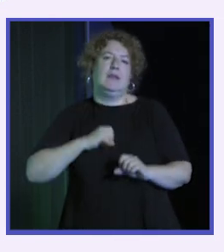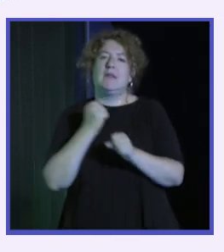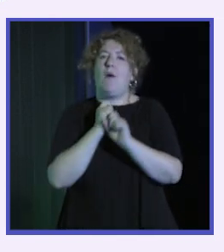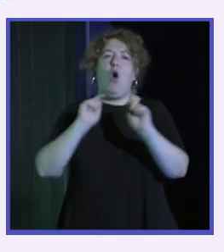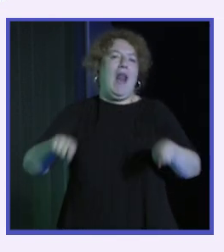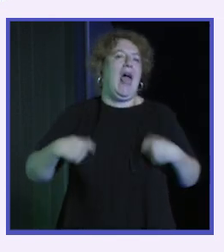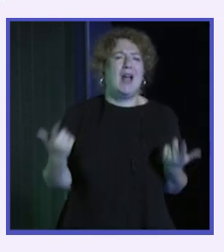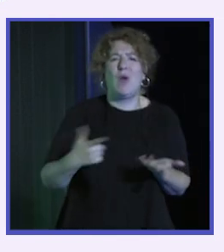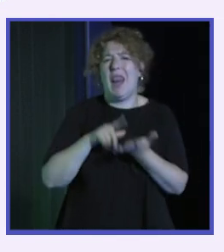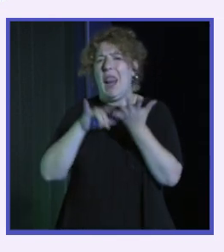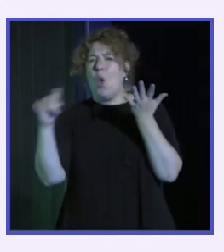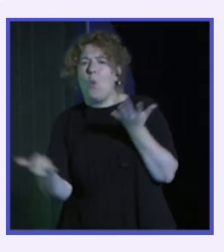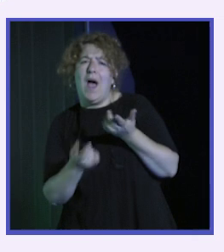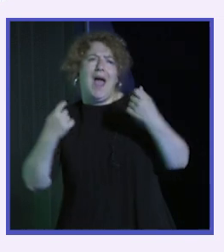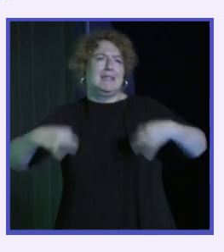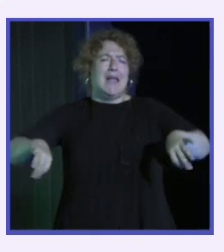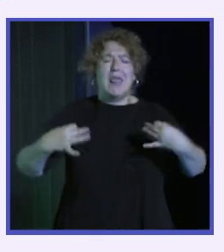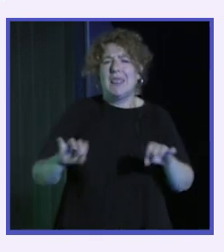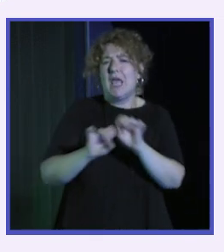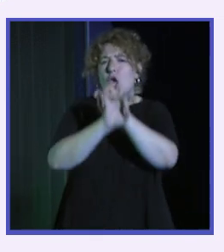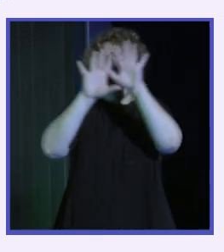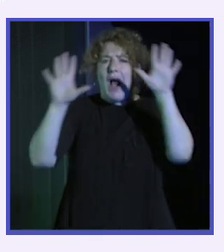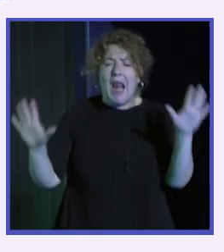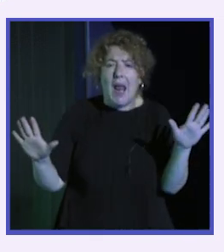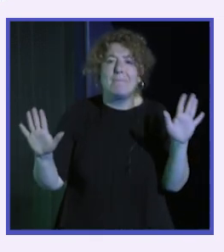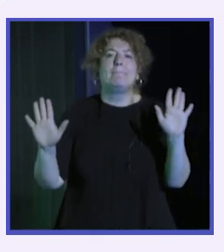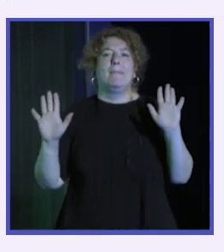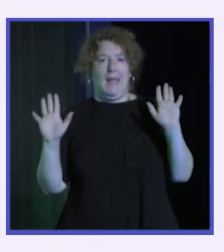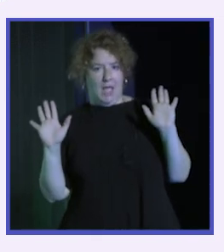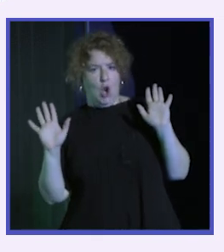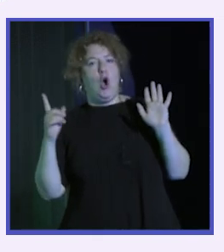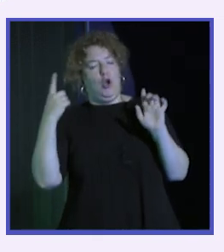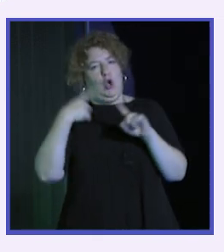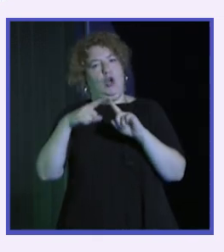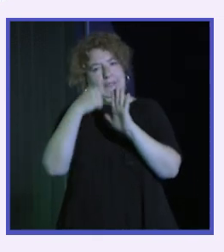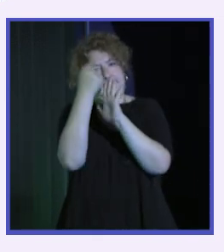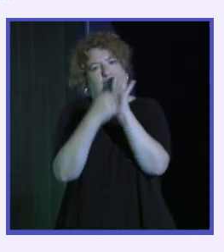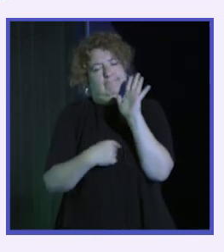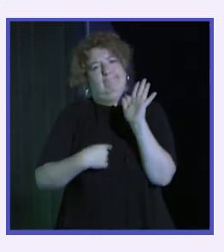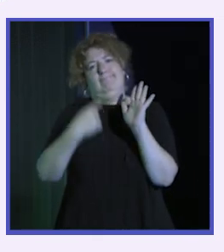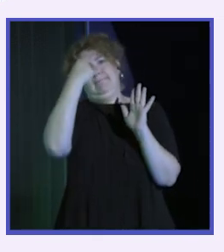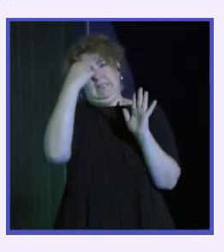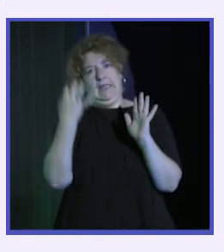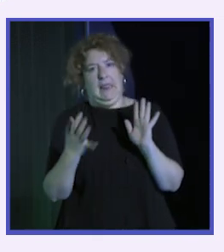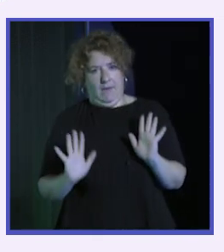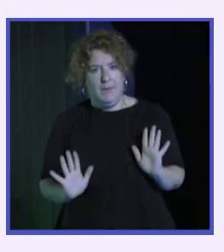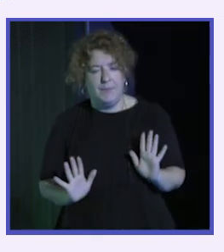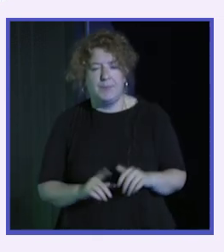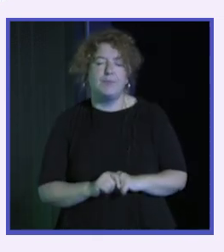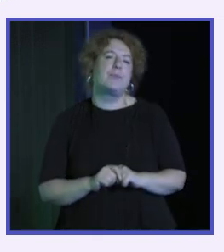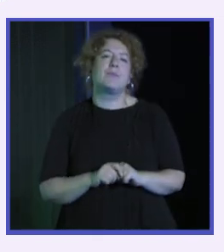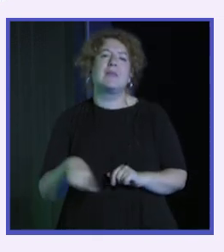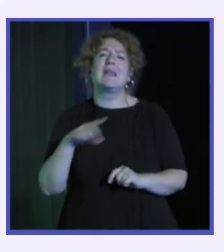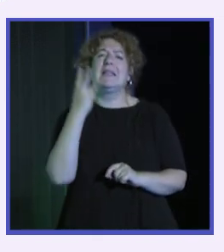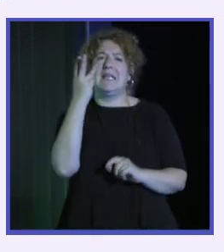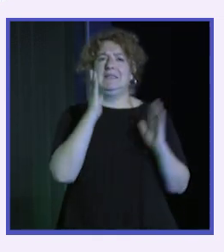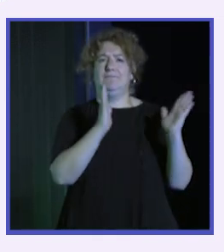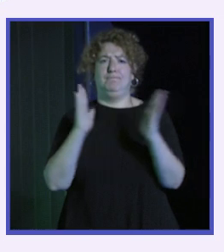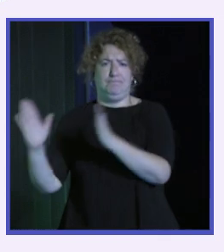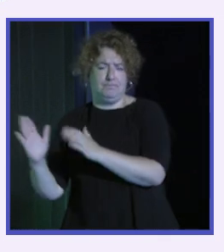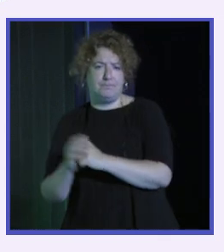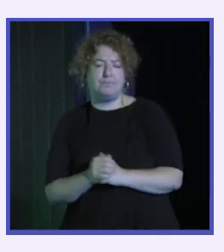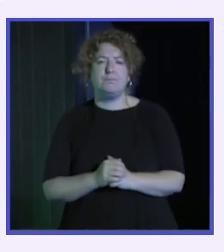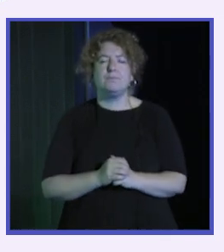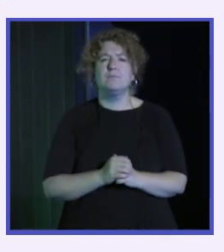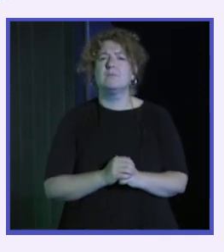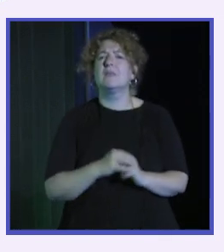lenguaje sencillo, natural, claro, pero hay que tener en cuenta una serie de requisitos, ¿vale? Lo voy a dividir en tres partes. El primero